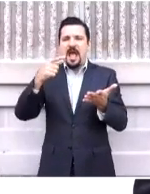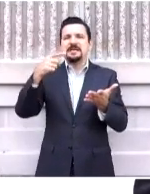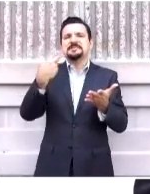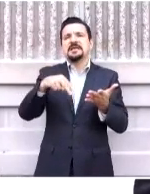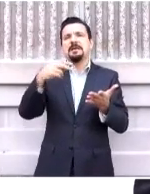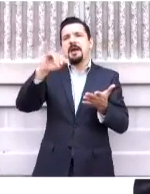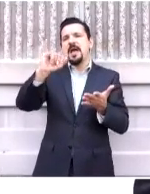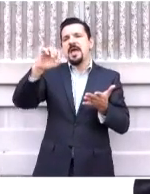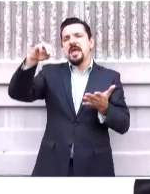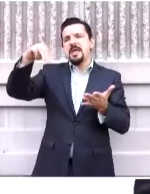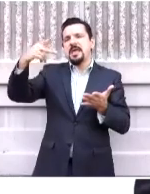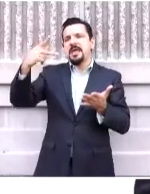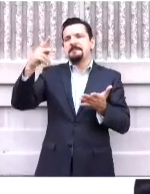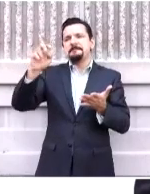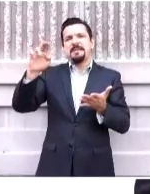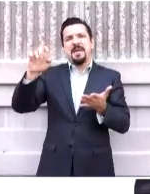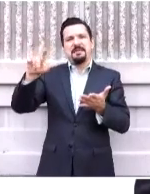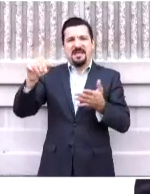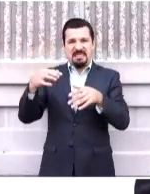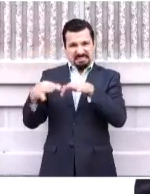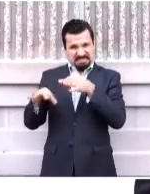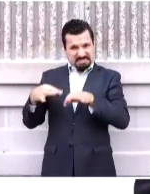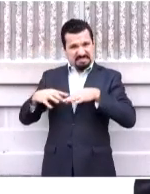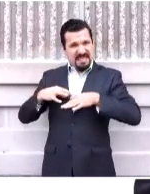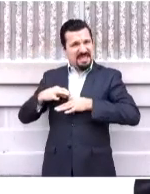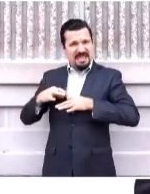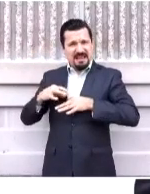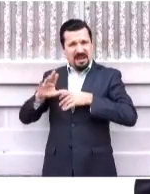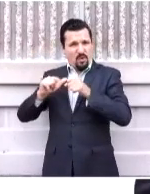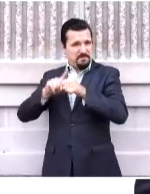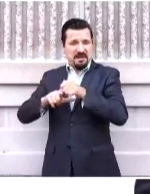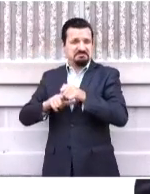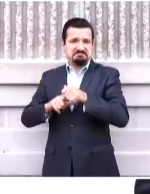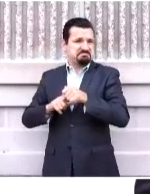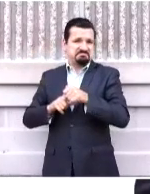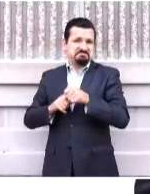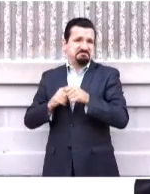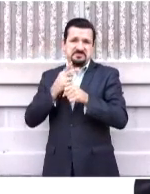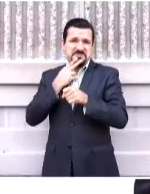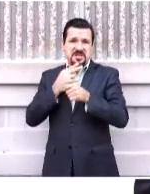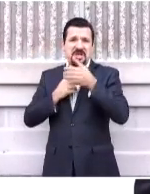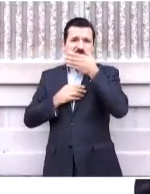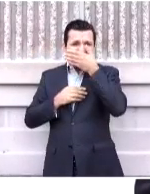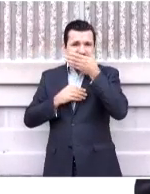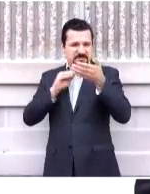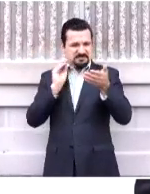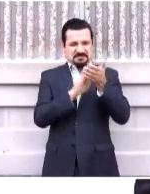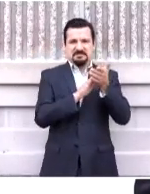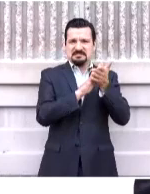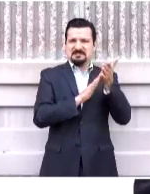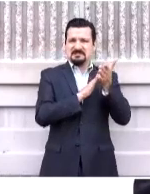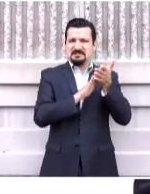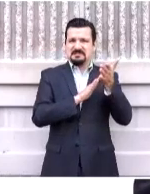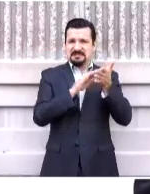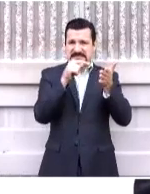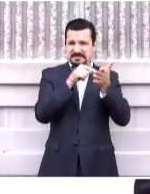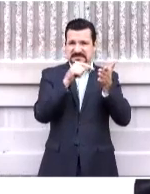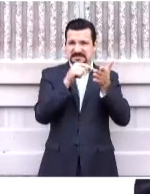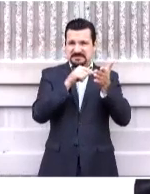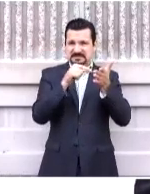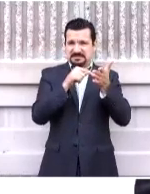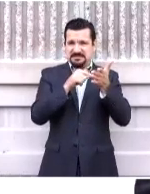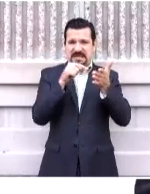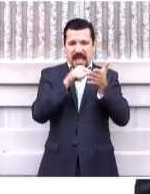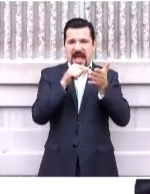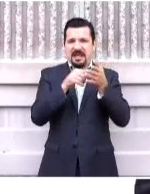¿sí? Porque si es de tela común y corriente, toda la salpicadura lo que va a hacer es va a mojar el cubrebocas y la humedad